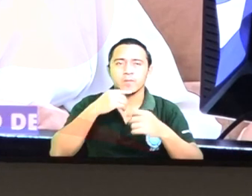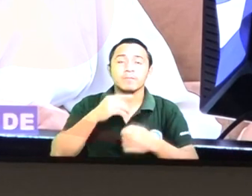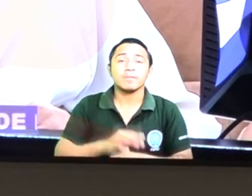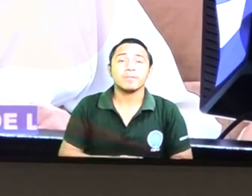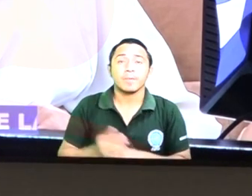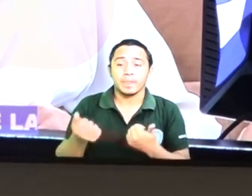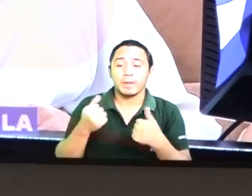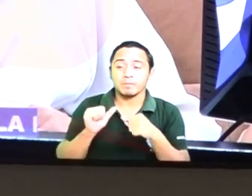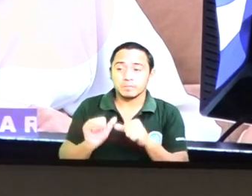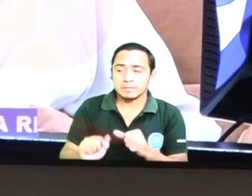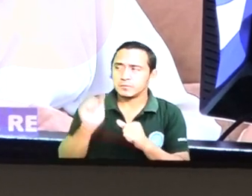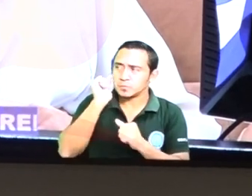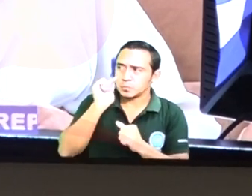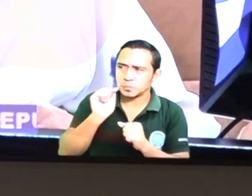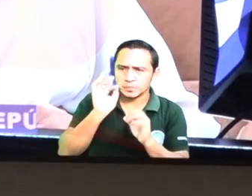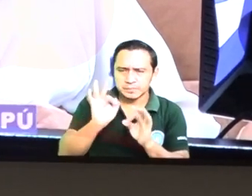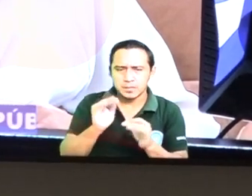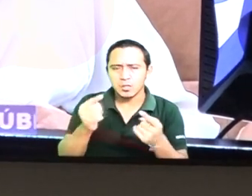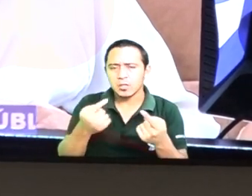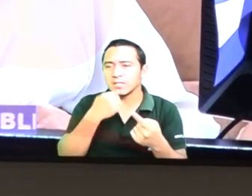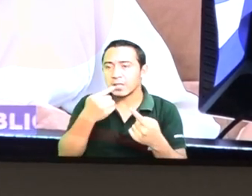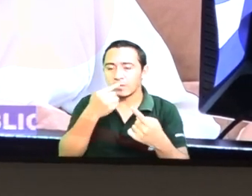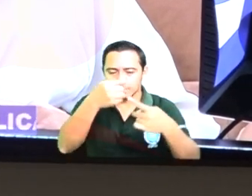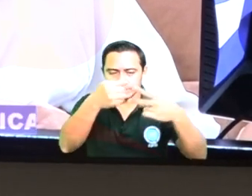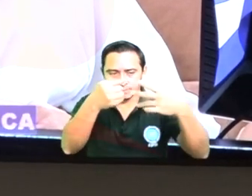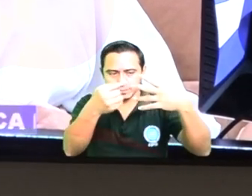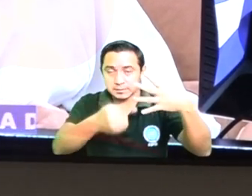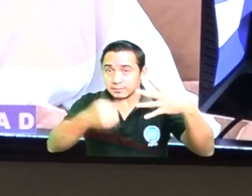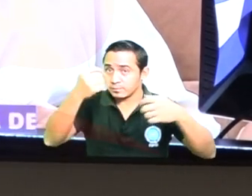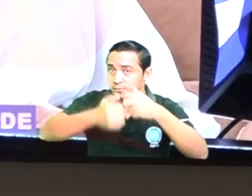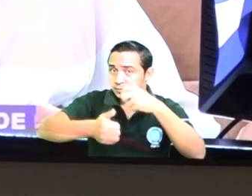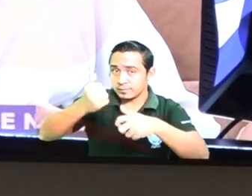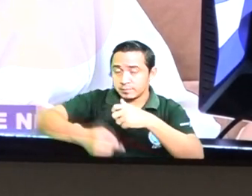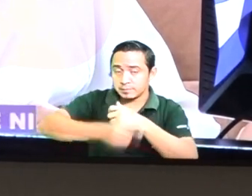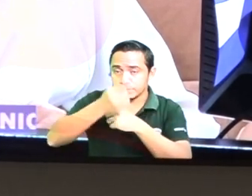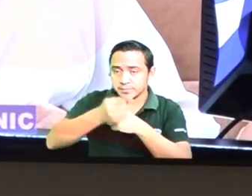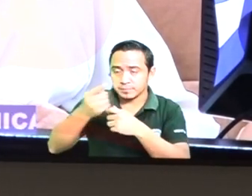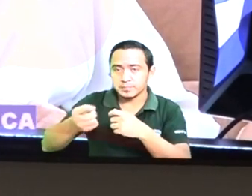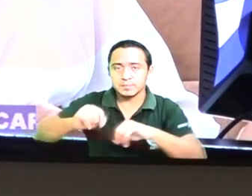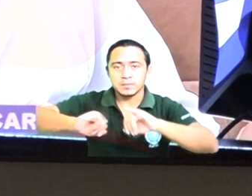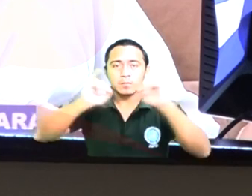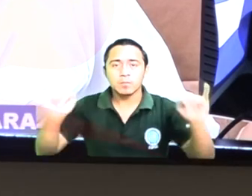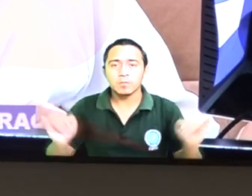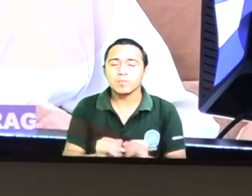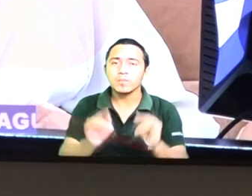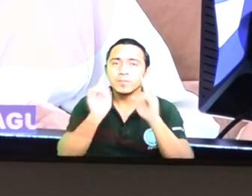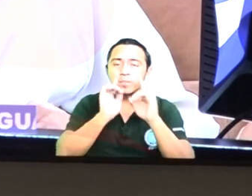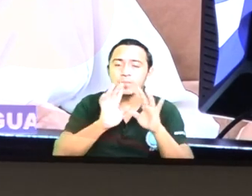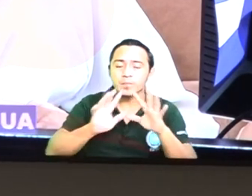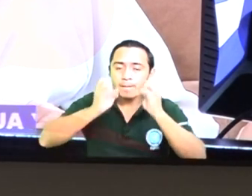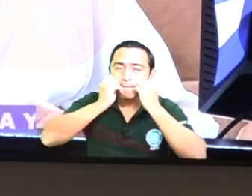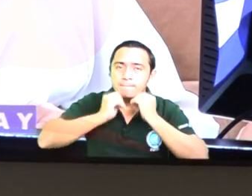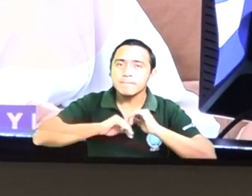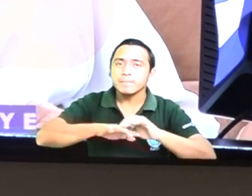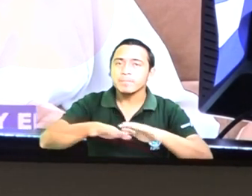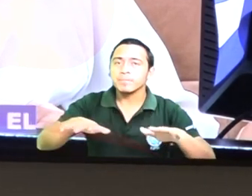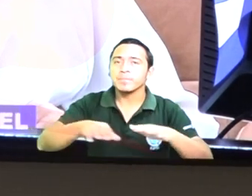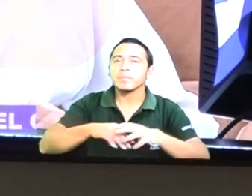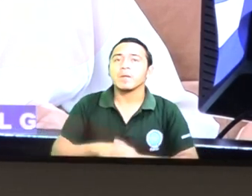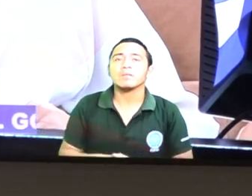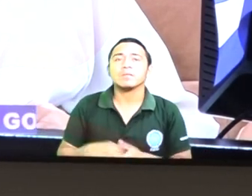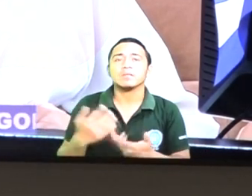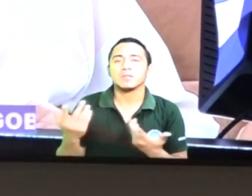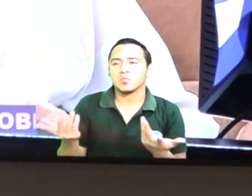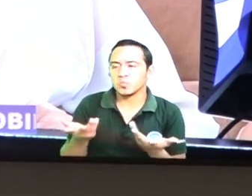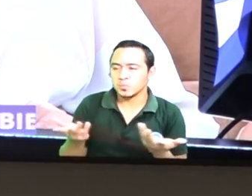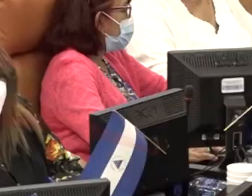convenio identifica las amenazas principales a la seguridad internacional de la información que